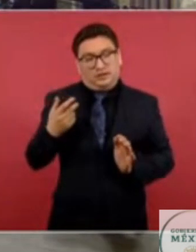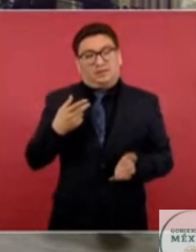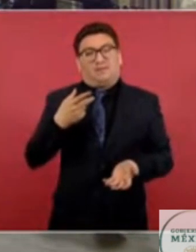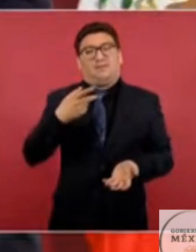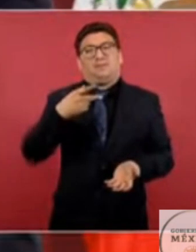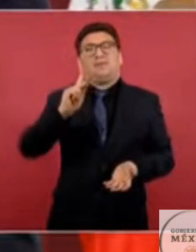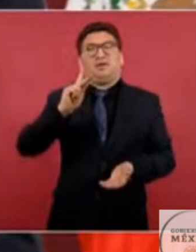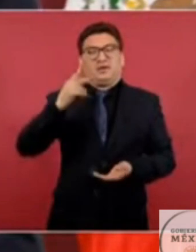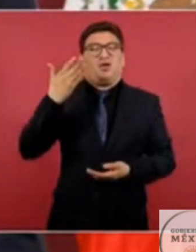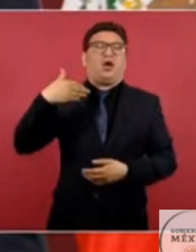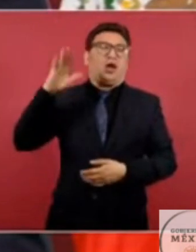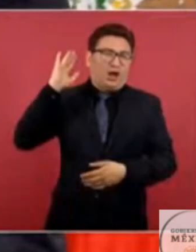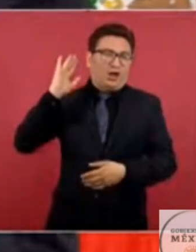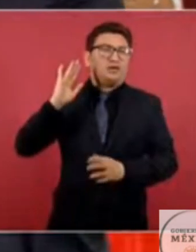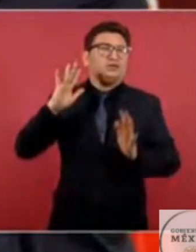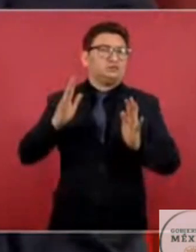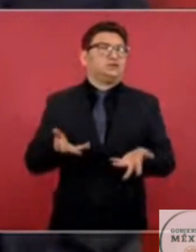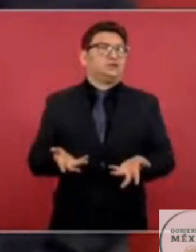ya lo hicieron con la reforma